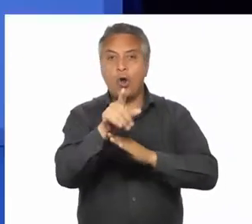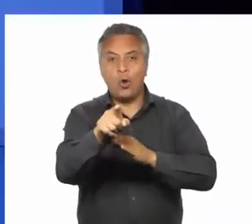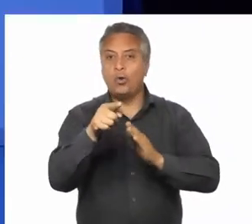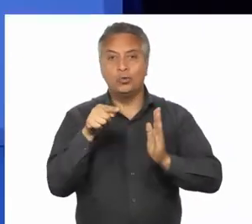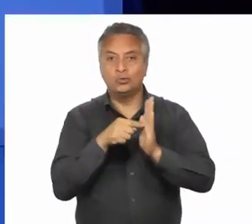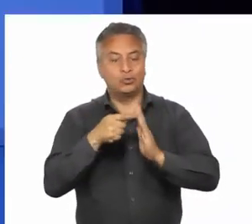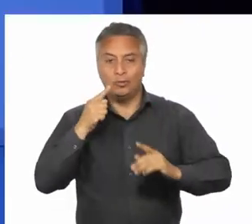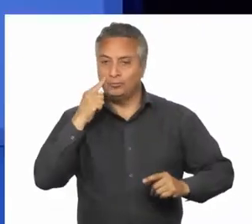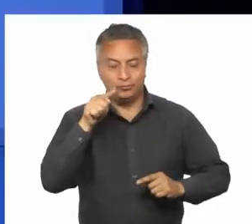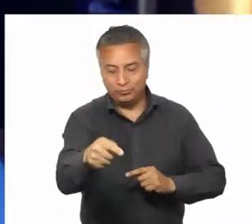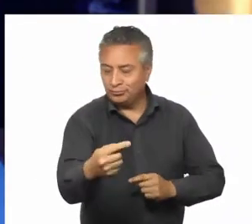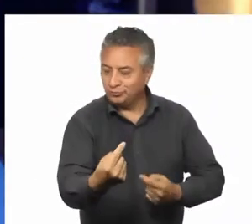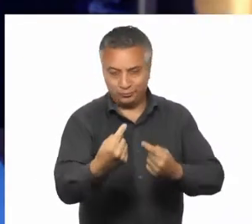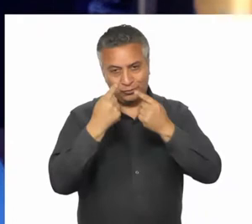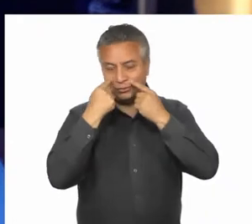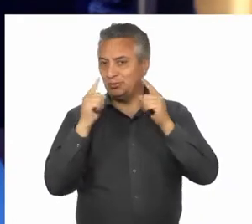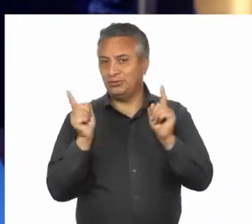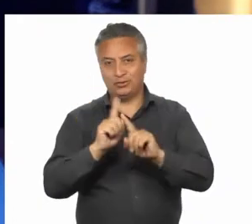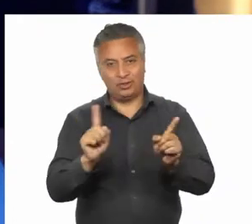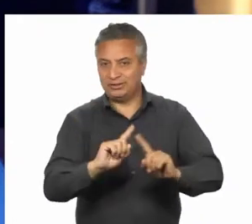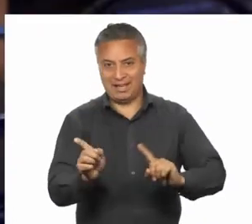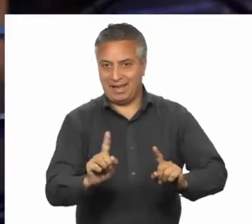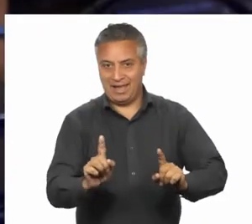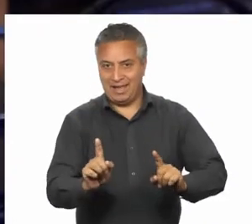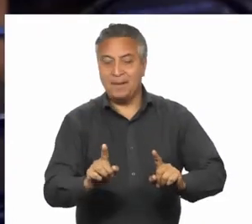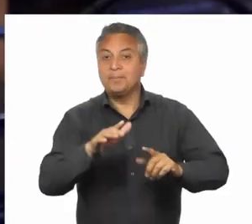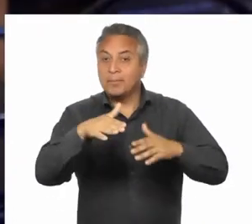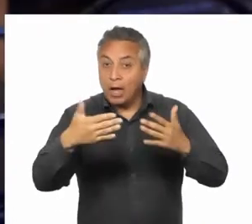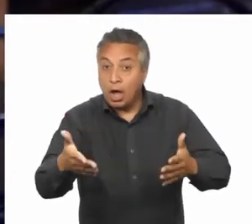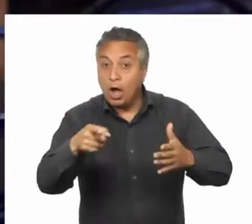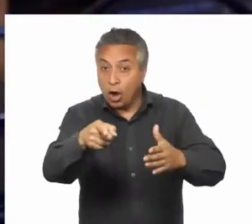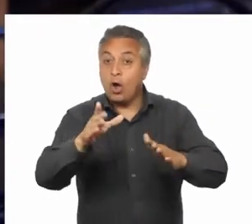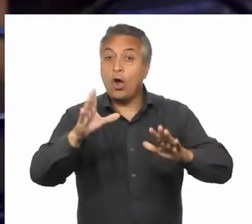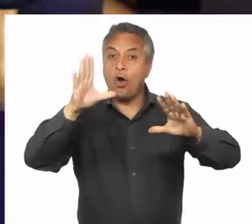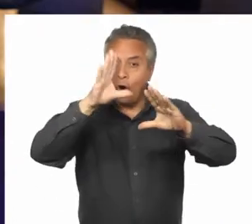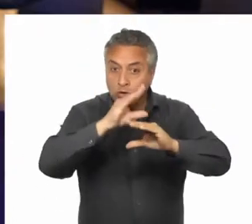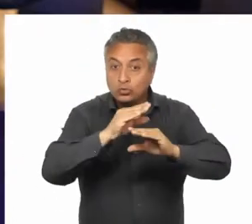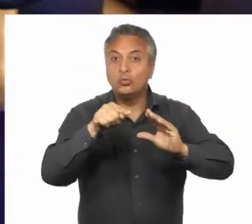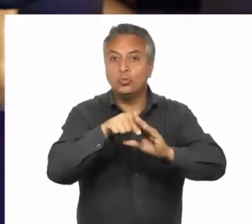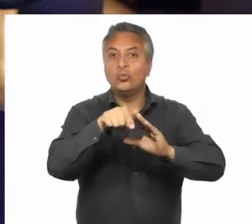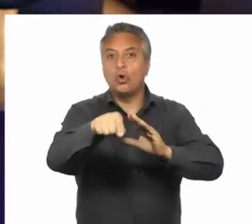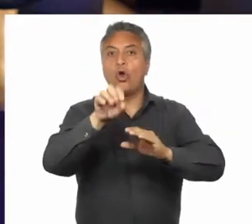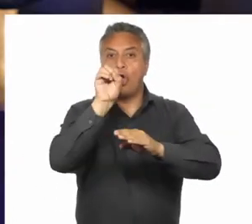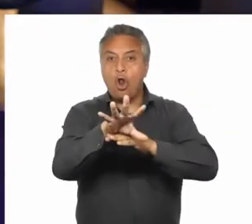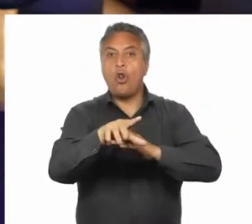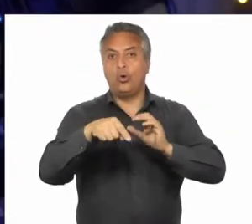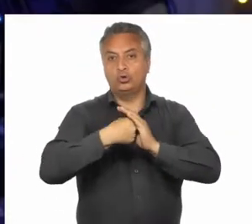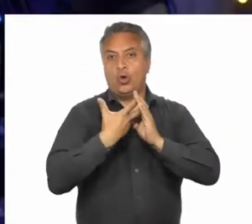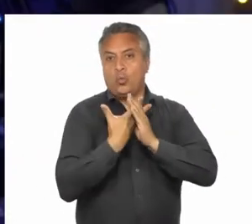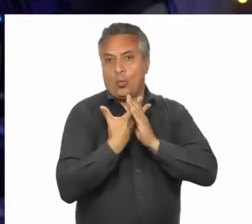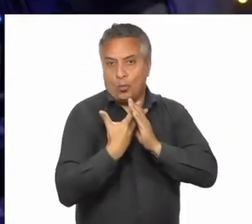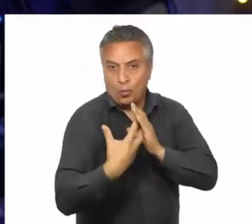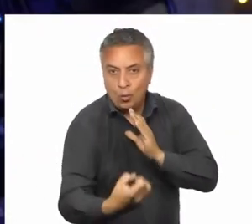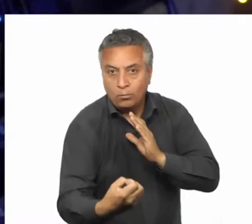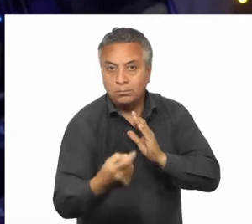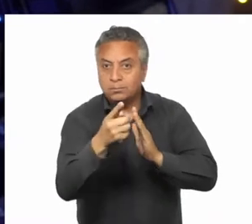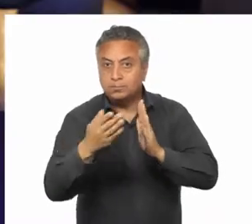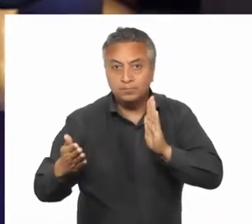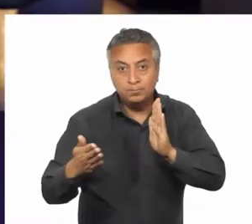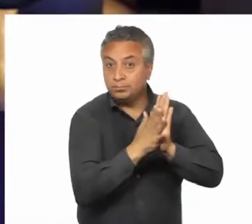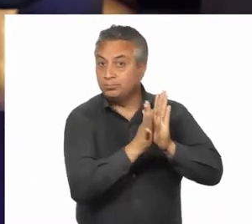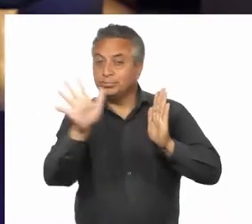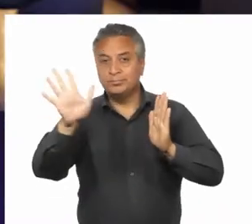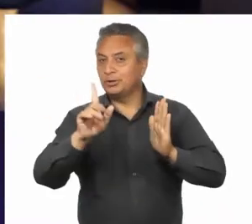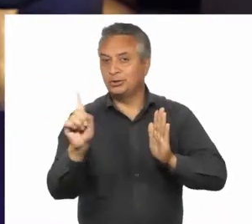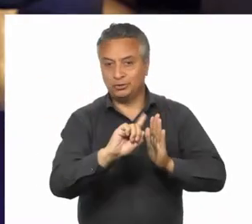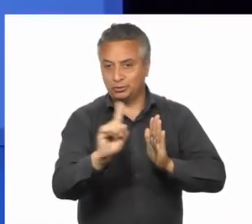llegando a nuestros ojos. Es decir, el objeto oscuro está absorbiendo la luz y no reflejándola.